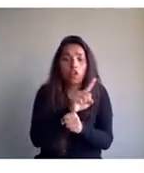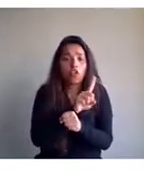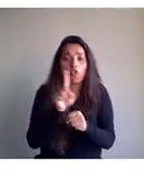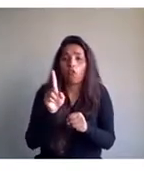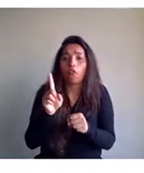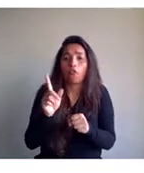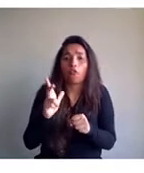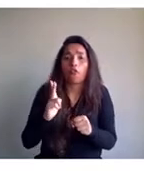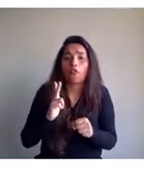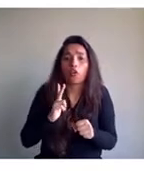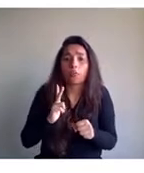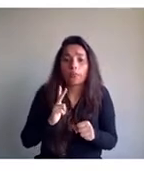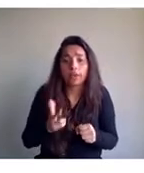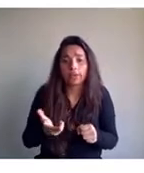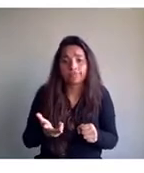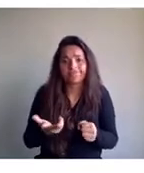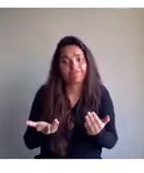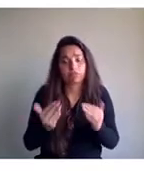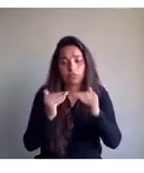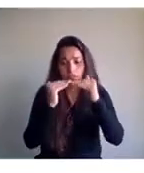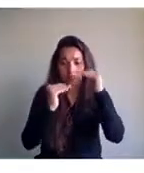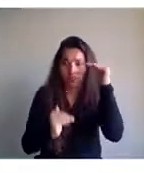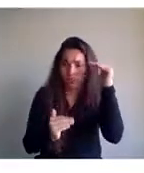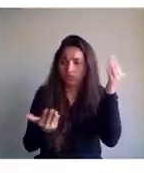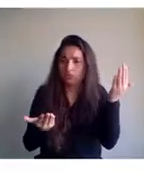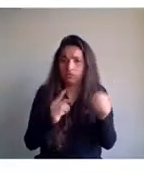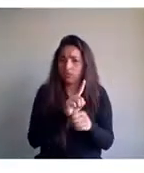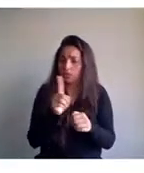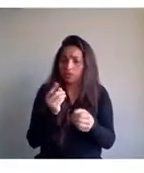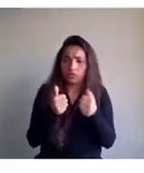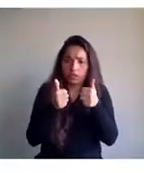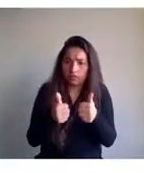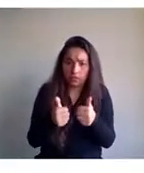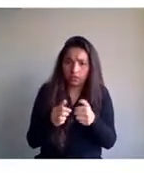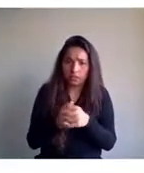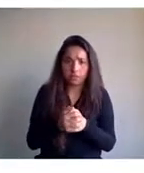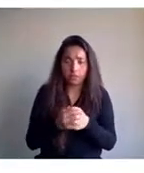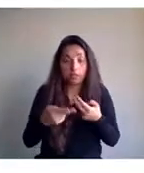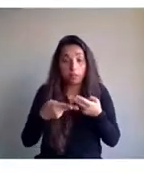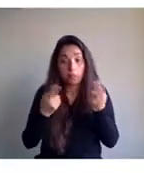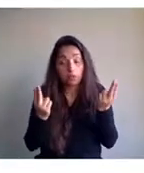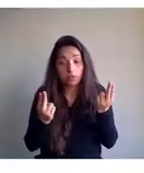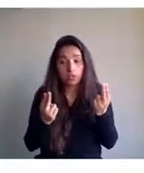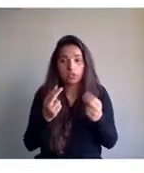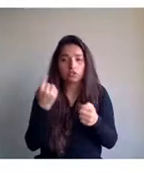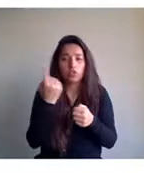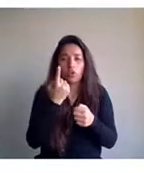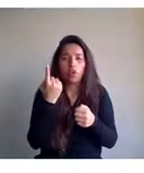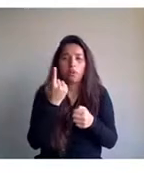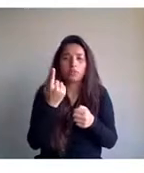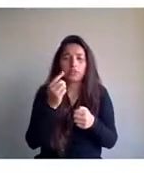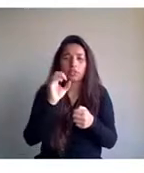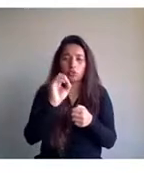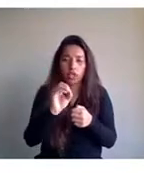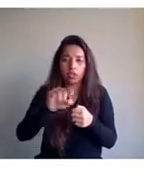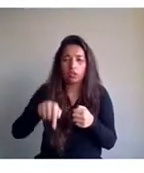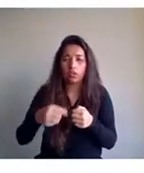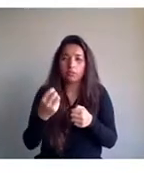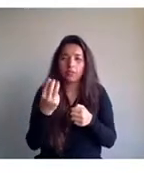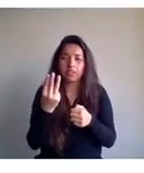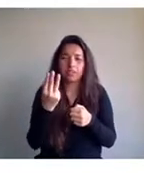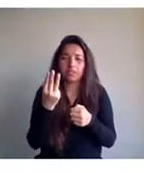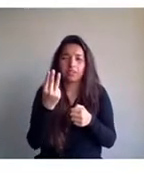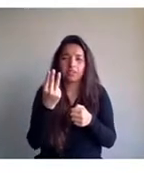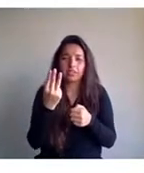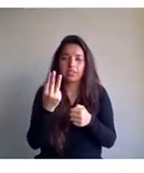absolutamente manifiesta en el caso del sector público sólo hay un 0.35 por ciento de los